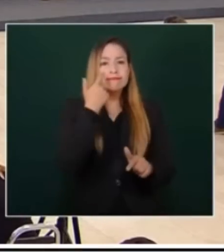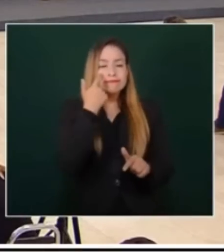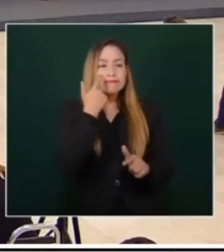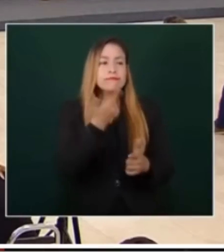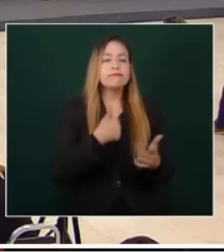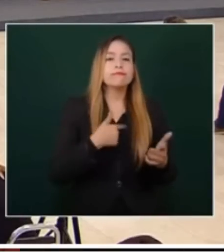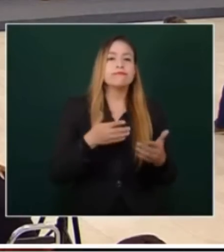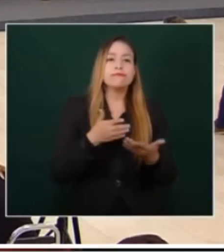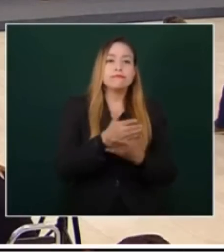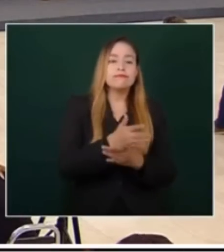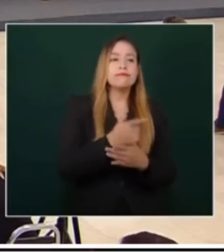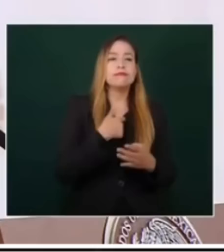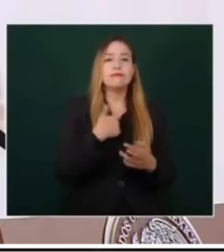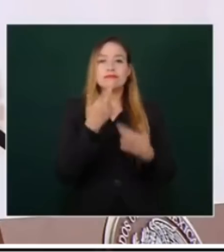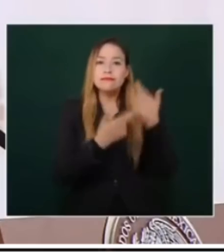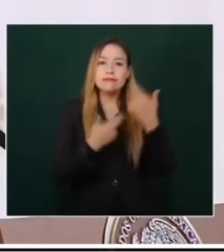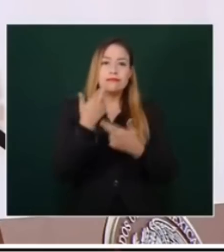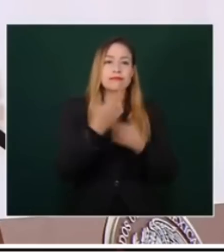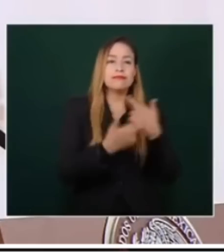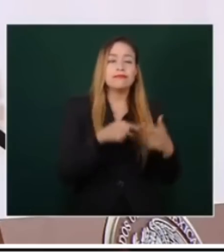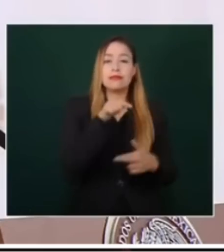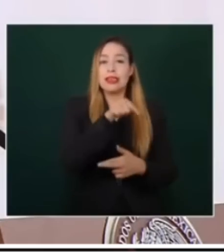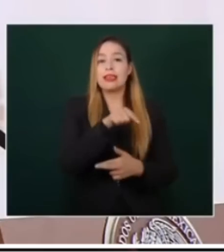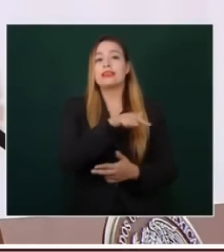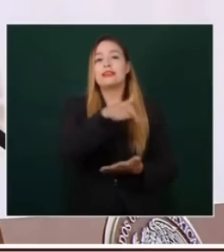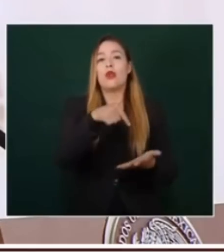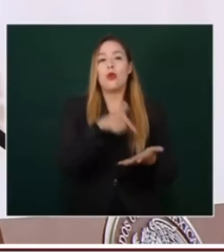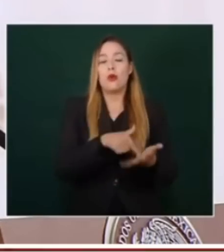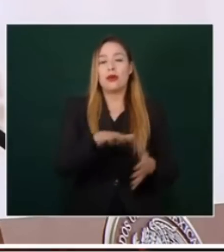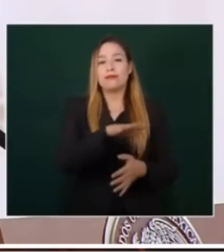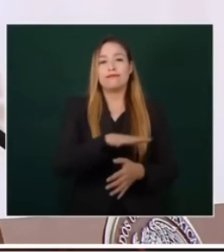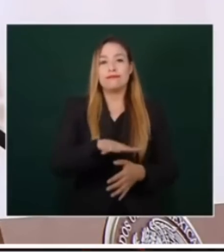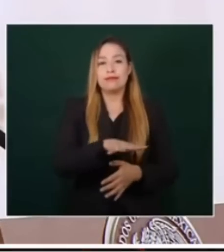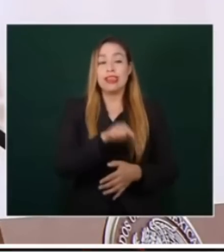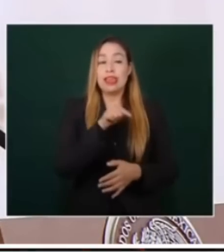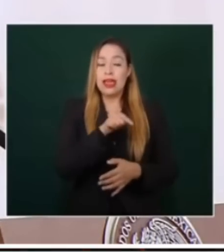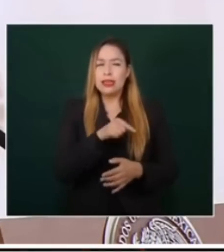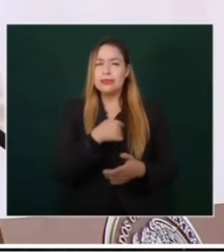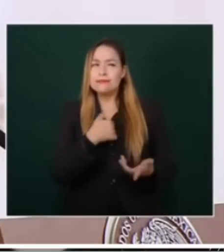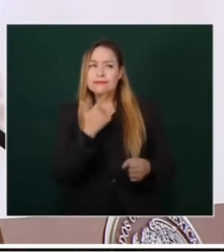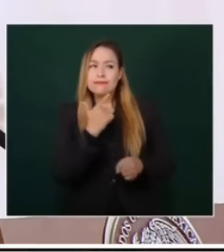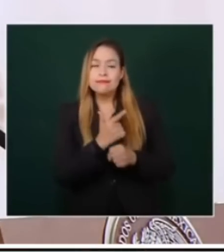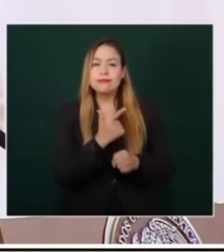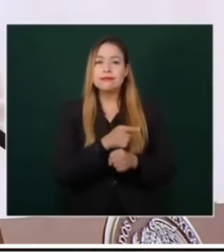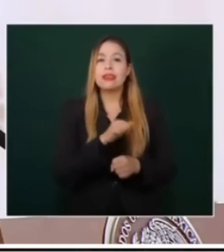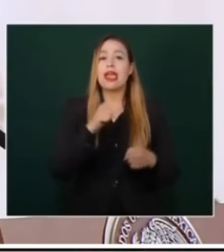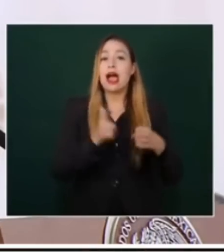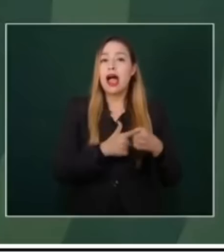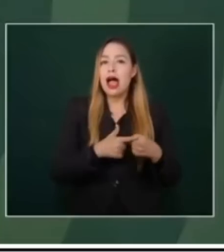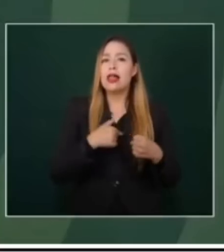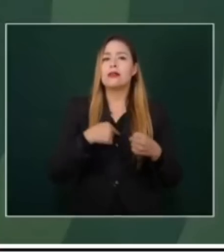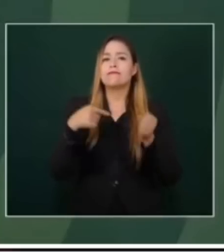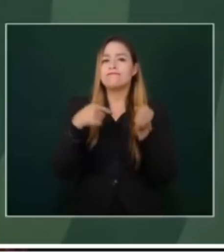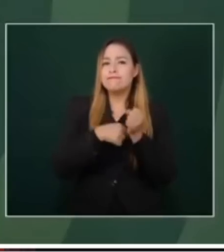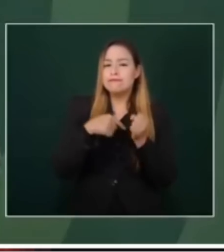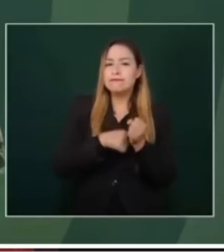esta área que, repito, identificábamos que algo se estaba ocultando, que algo buscaba